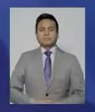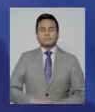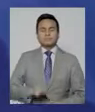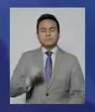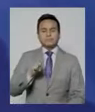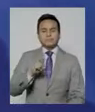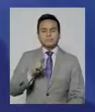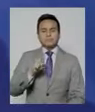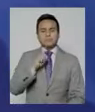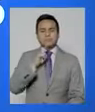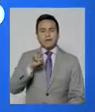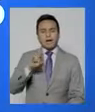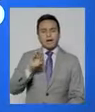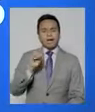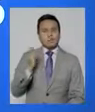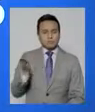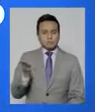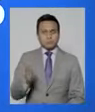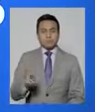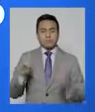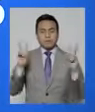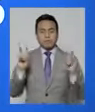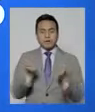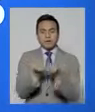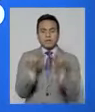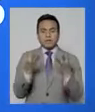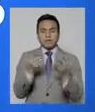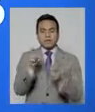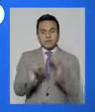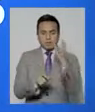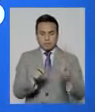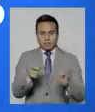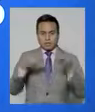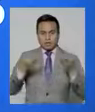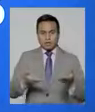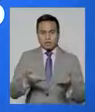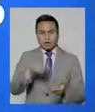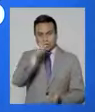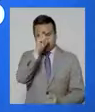Arturo. En relación a la cantidad de pacientes que se encuentran